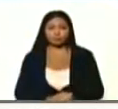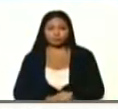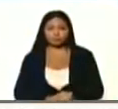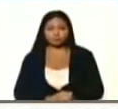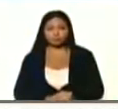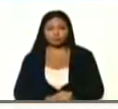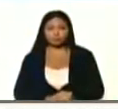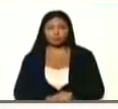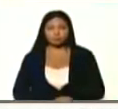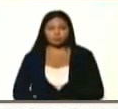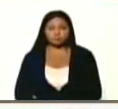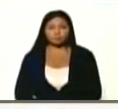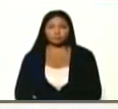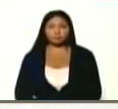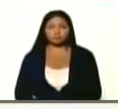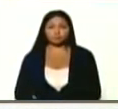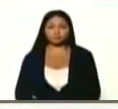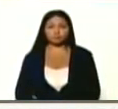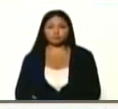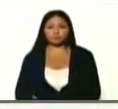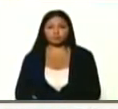tarde.